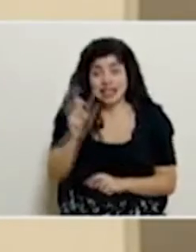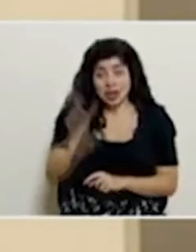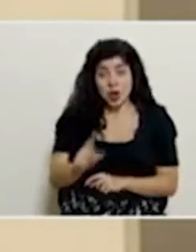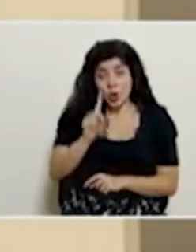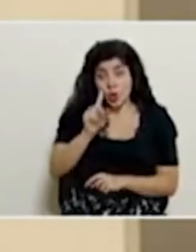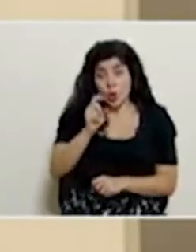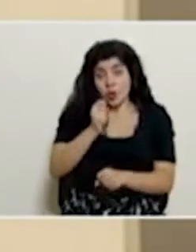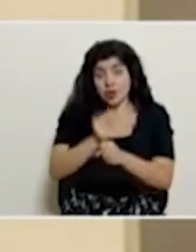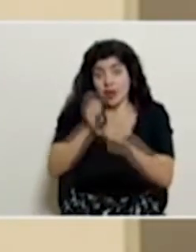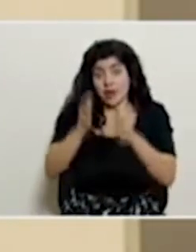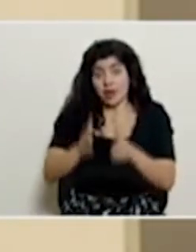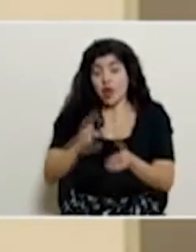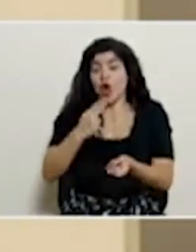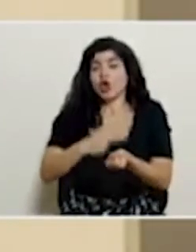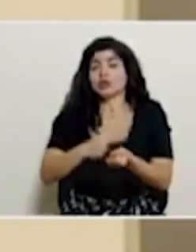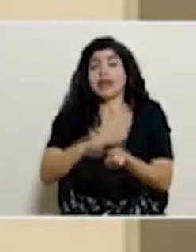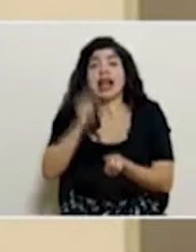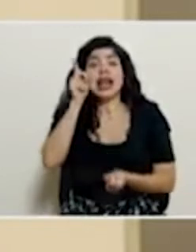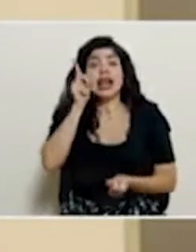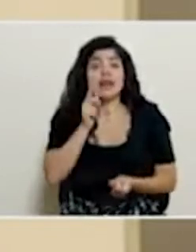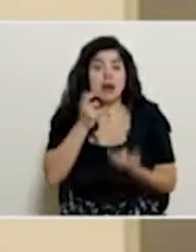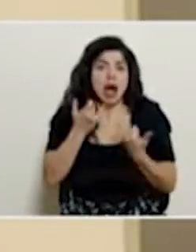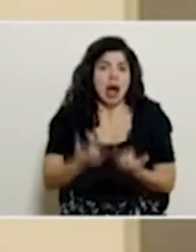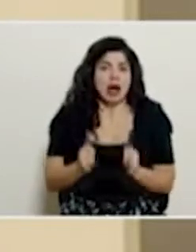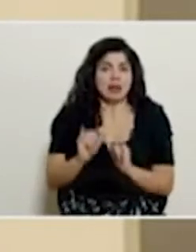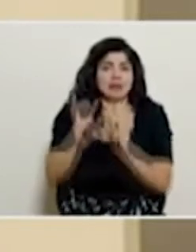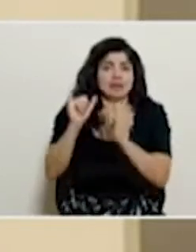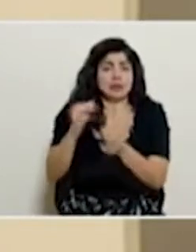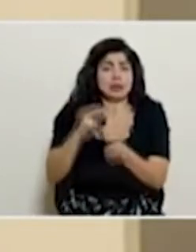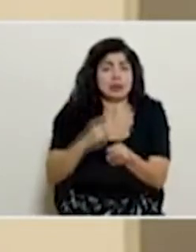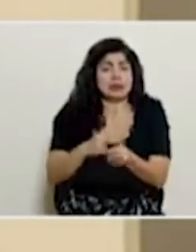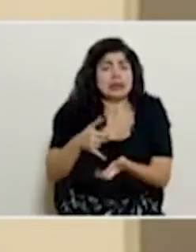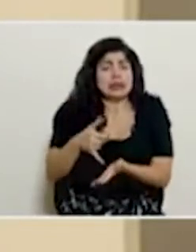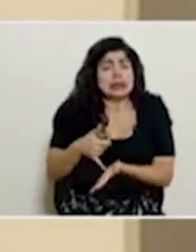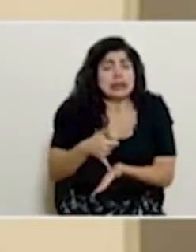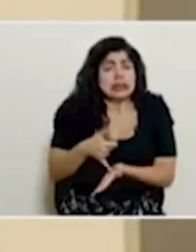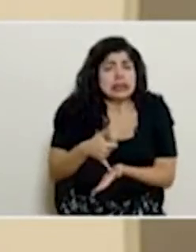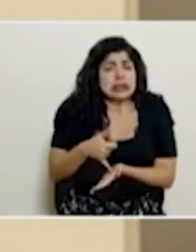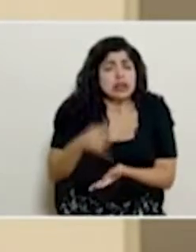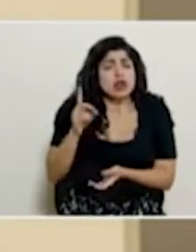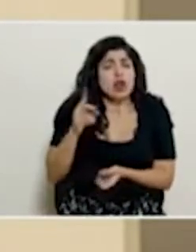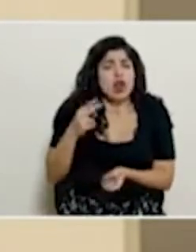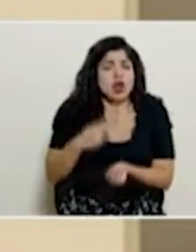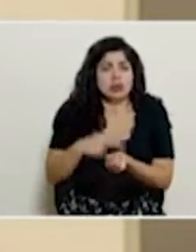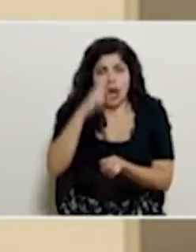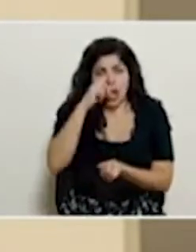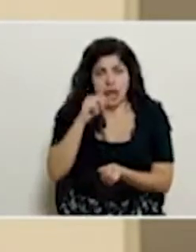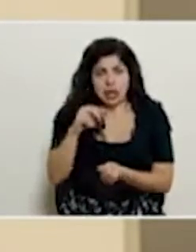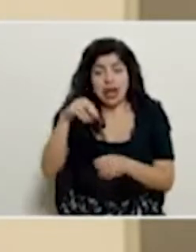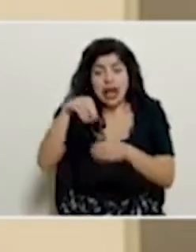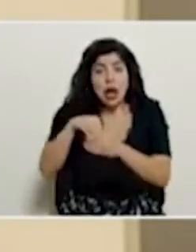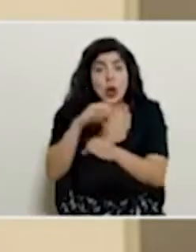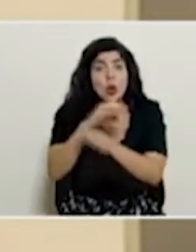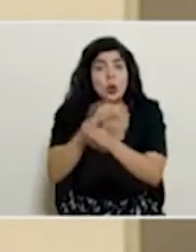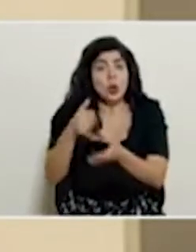internado delicado en el Hospital Calderón Guardia, en la unidad de cuidados intensivos críticos, que había cumplido con su esquema de